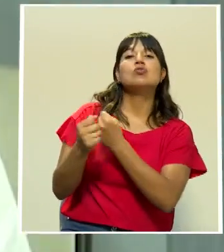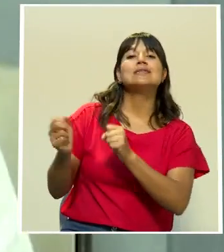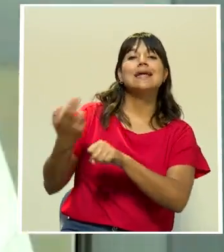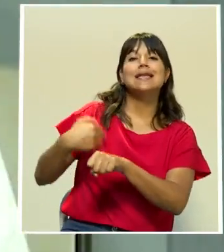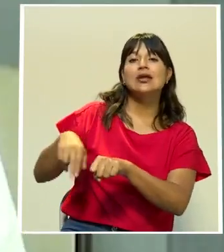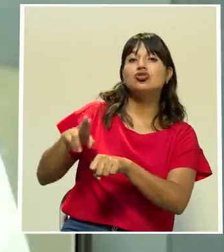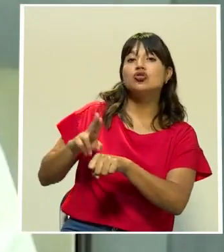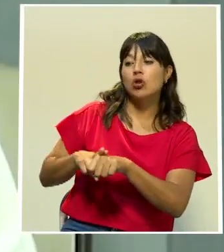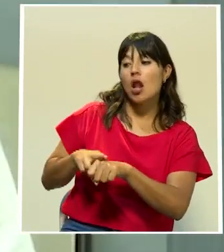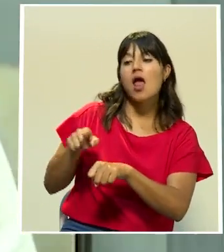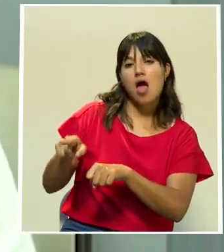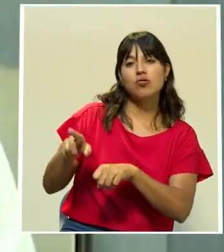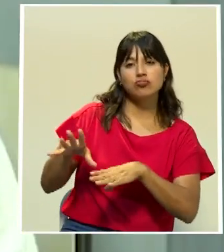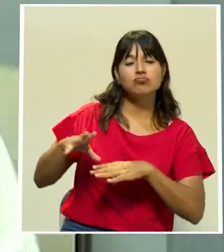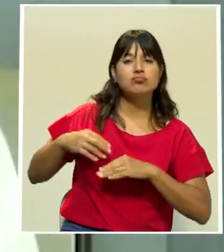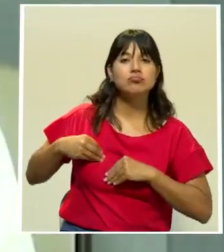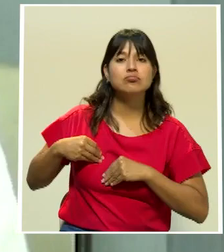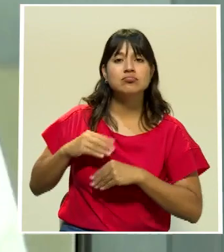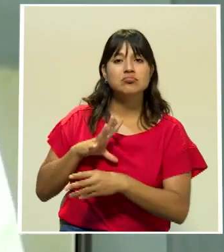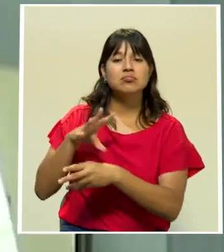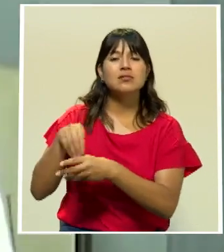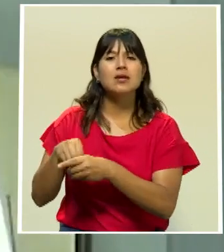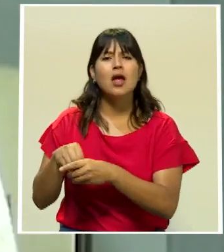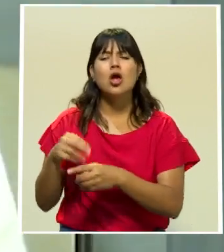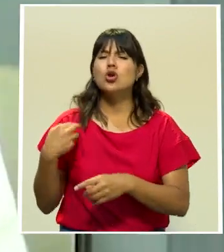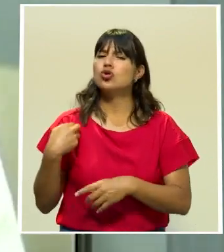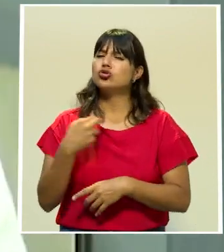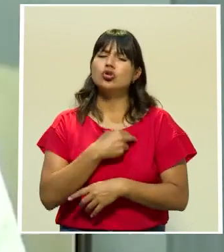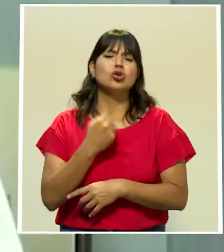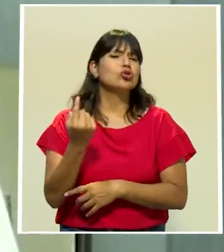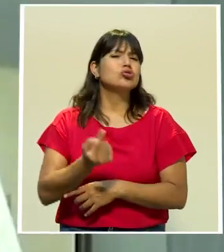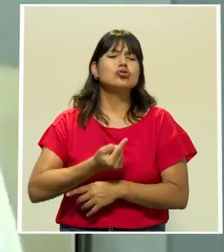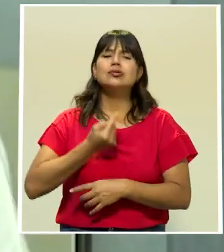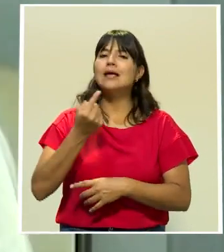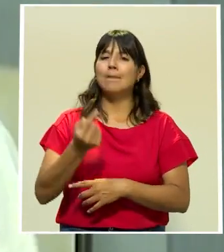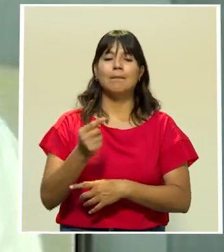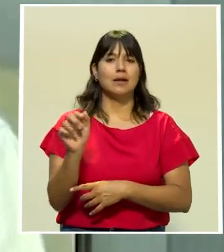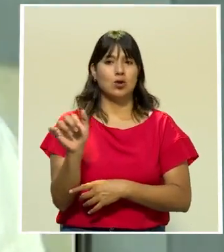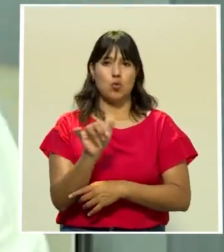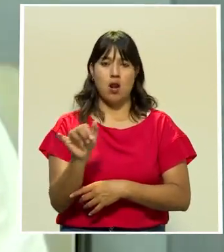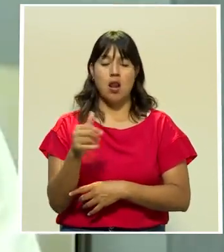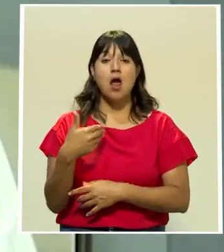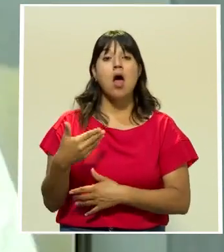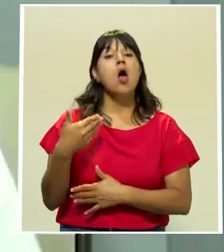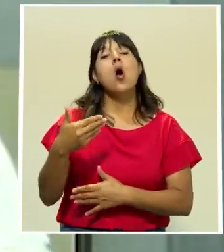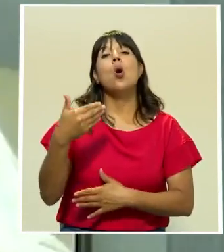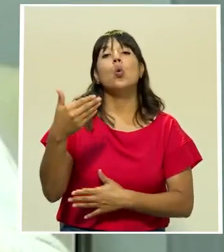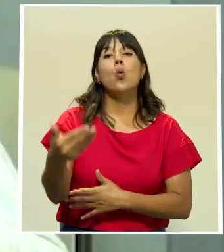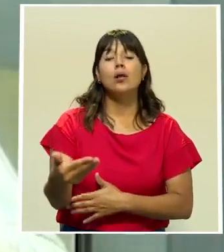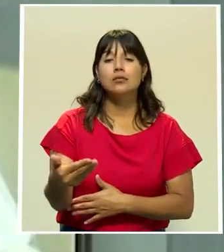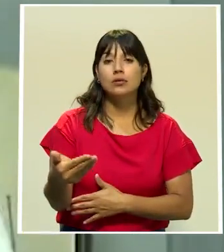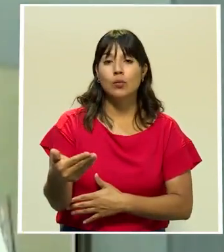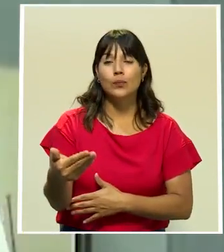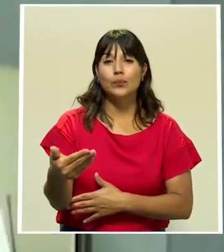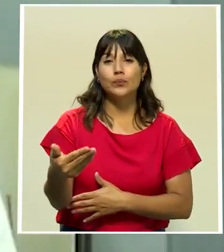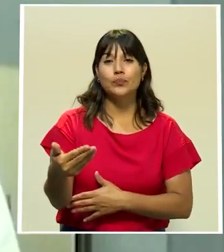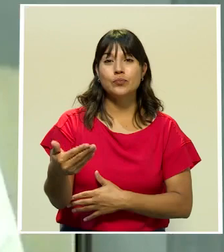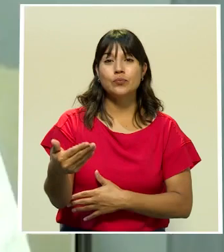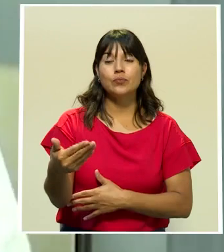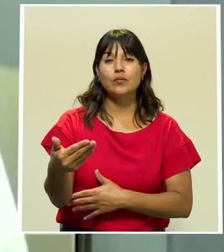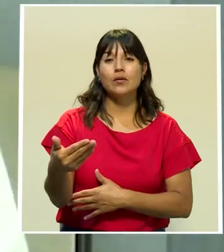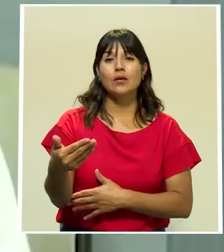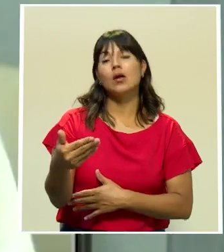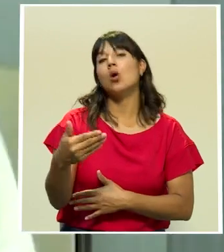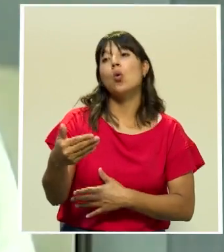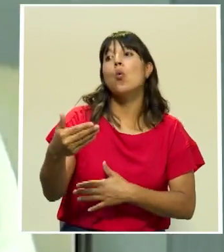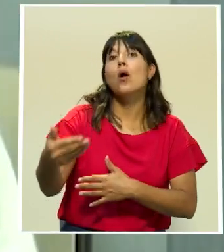trabajo conjunto. Nosotros siempre vamos a tener esa posición. En el momento en que se nos acerquen o sea